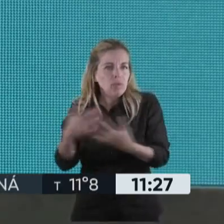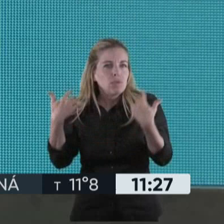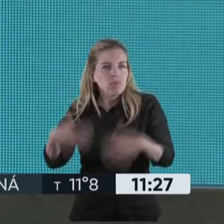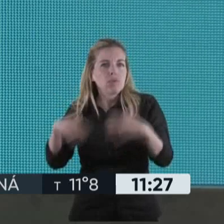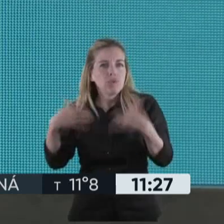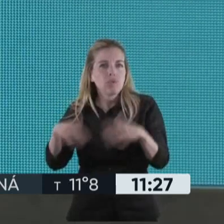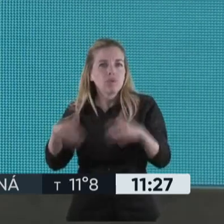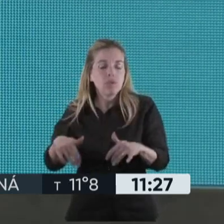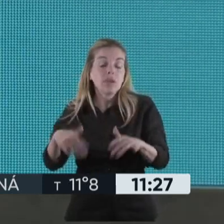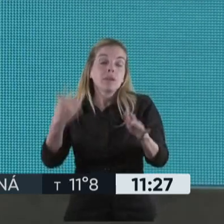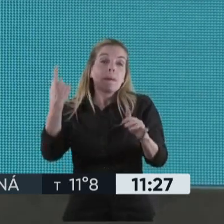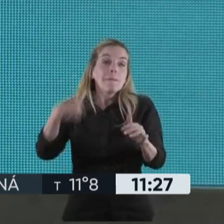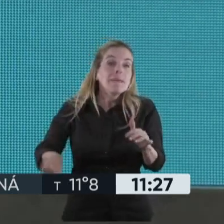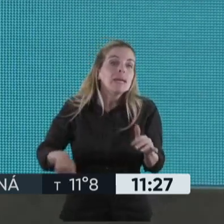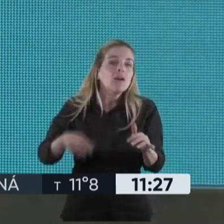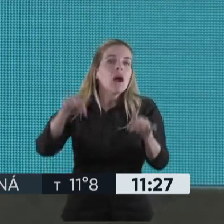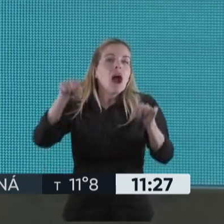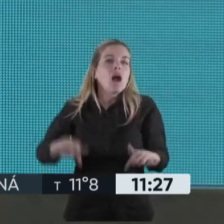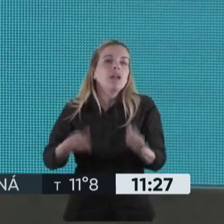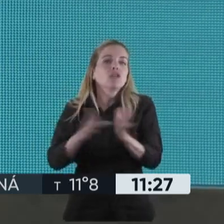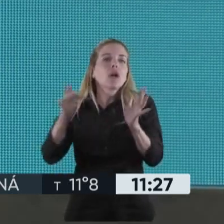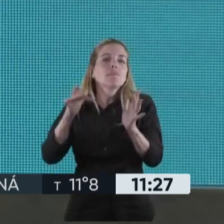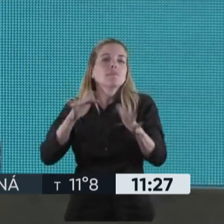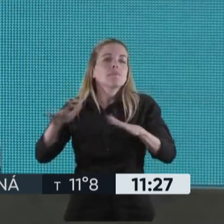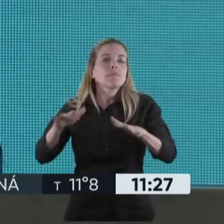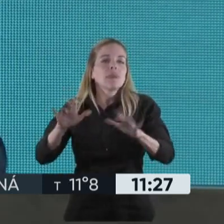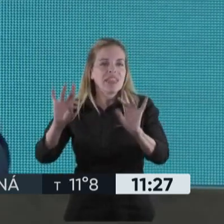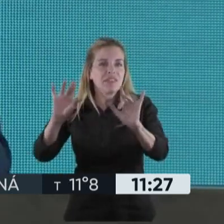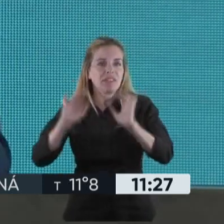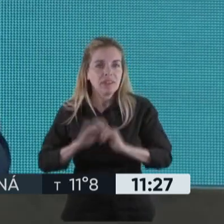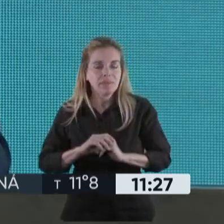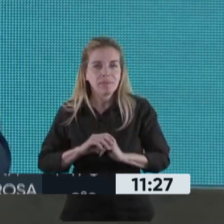con nosotros, pero que le tocó enfrentar este momento tan singular.